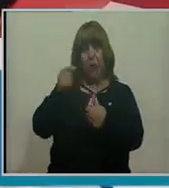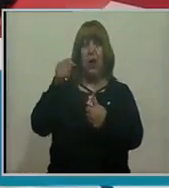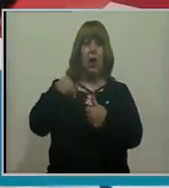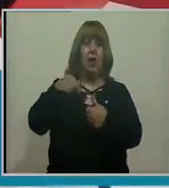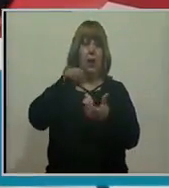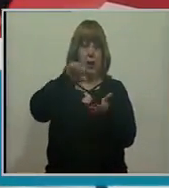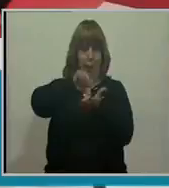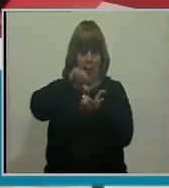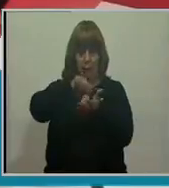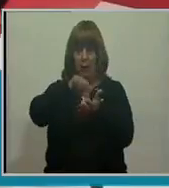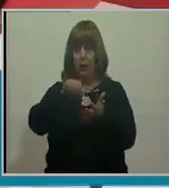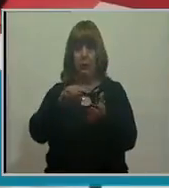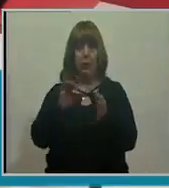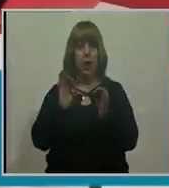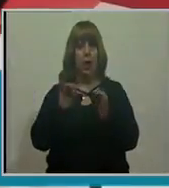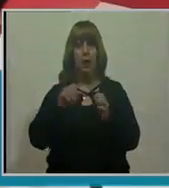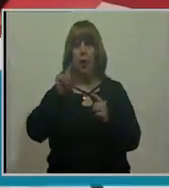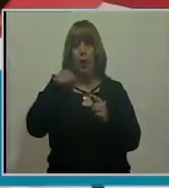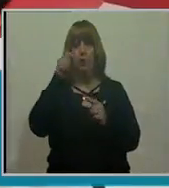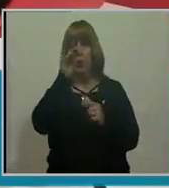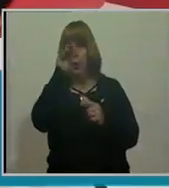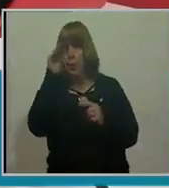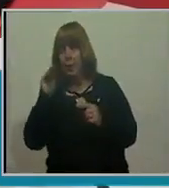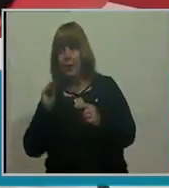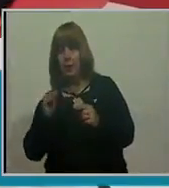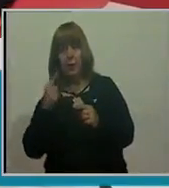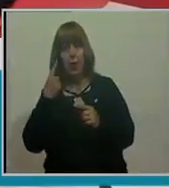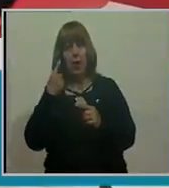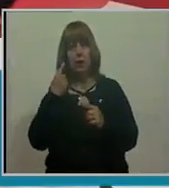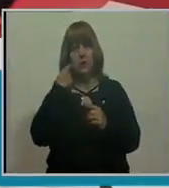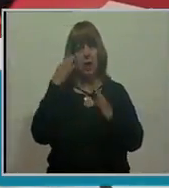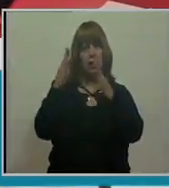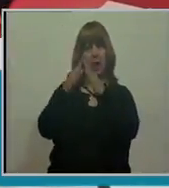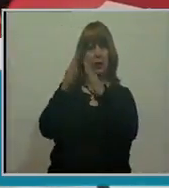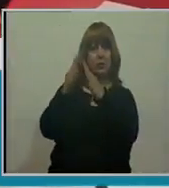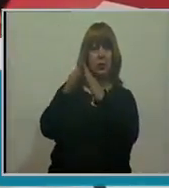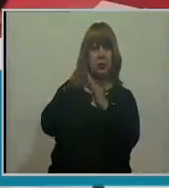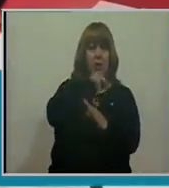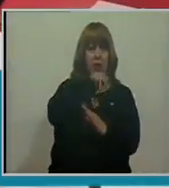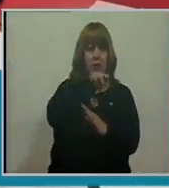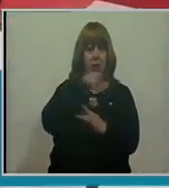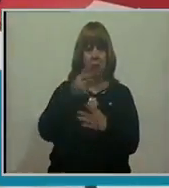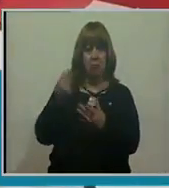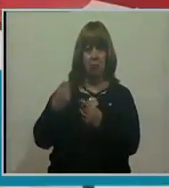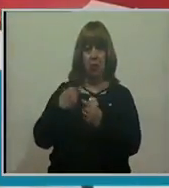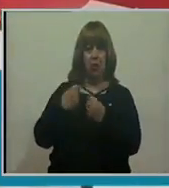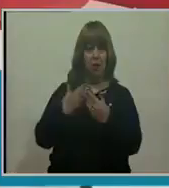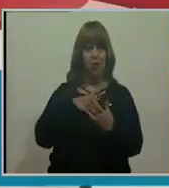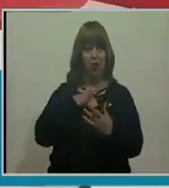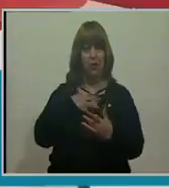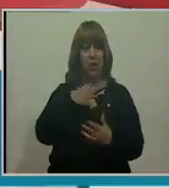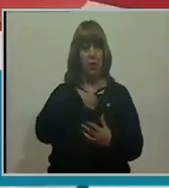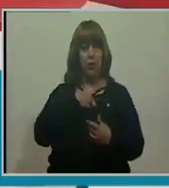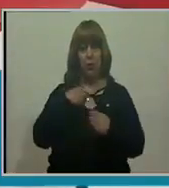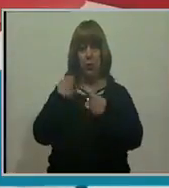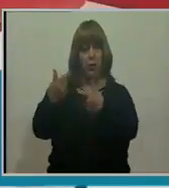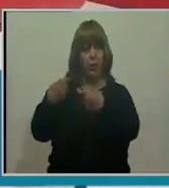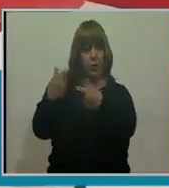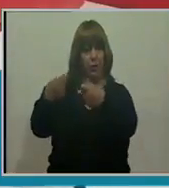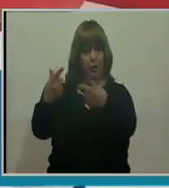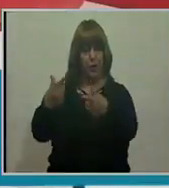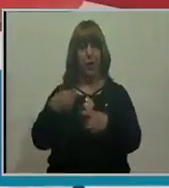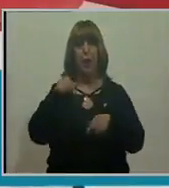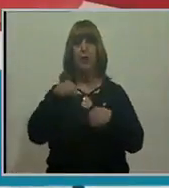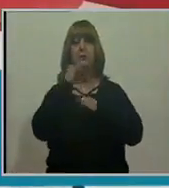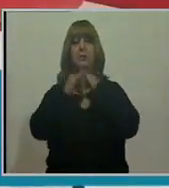en Capital, hay en otros departamentos viviendas que esperan ser adjudicadas. Lo explicaba un funcionario nacional.